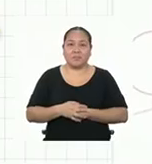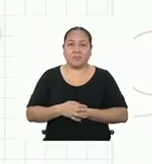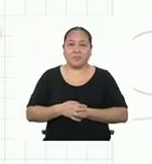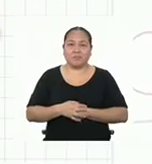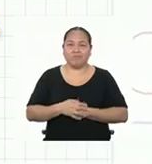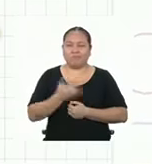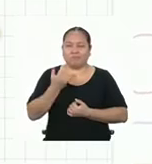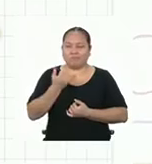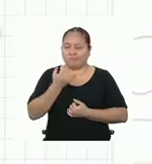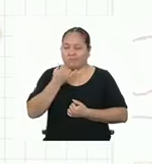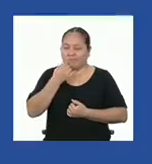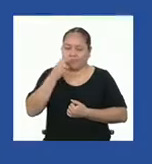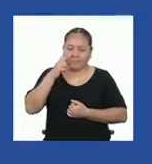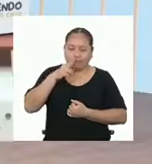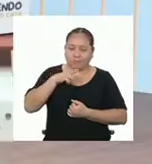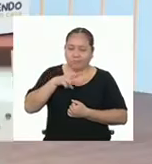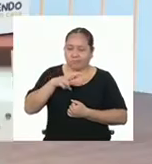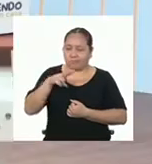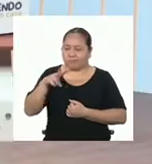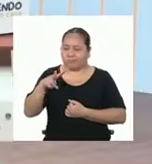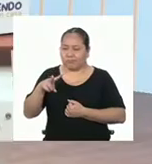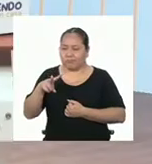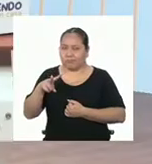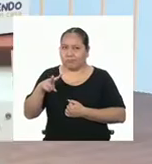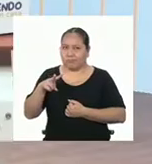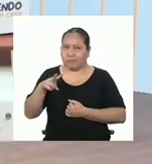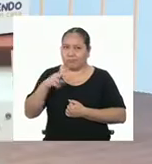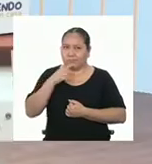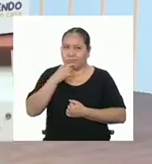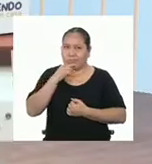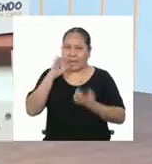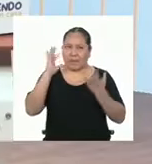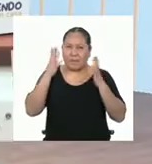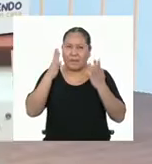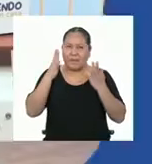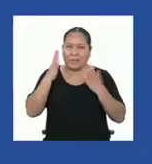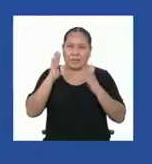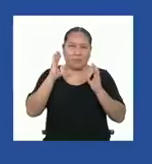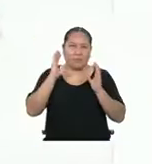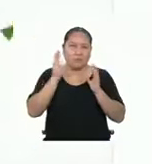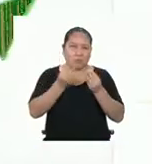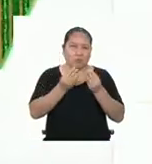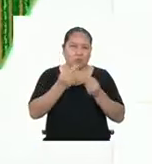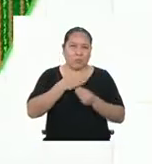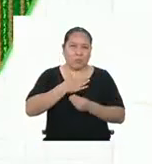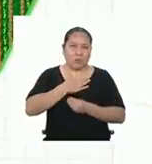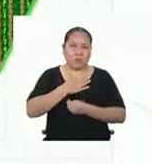Ahora que lo pienso bien Se parecen bastante al mío